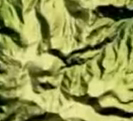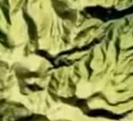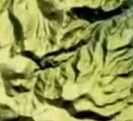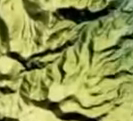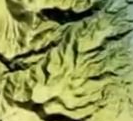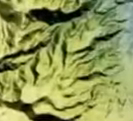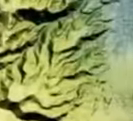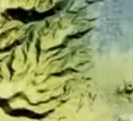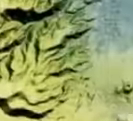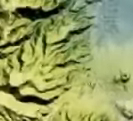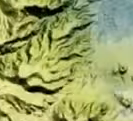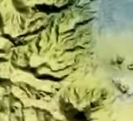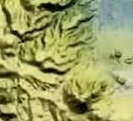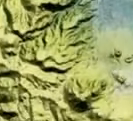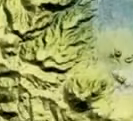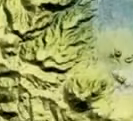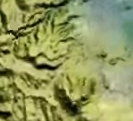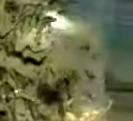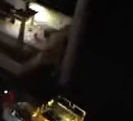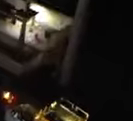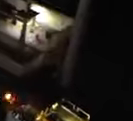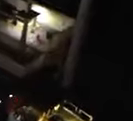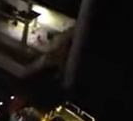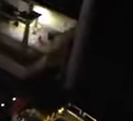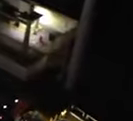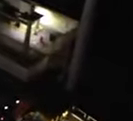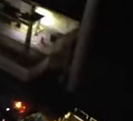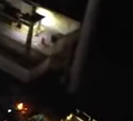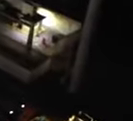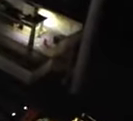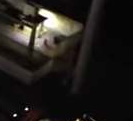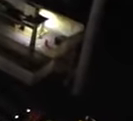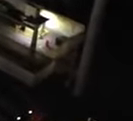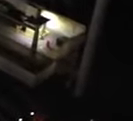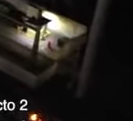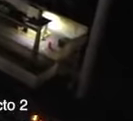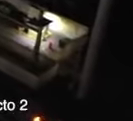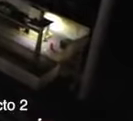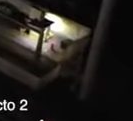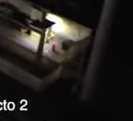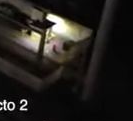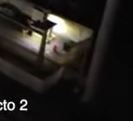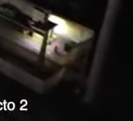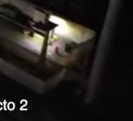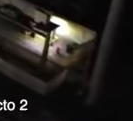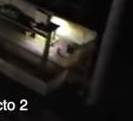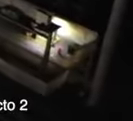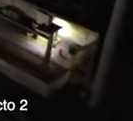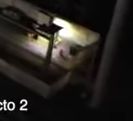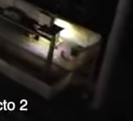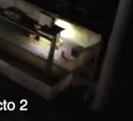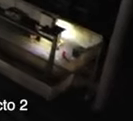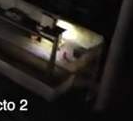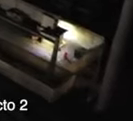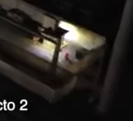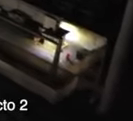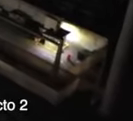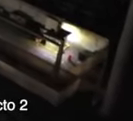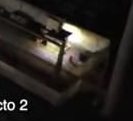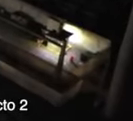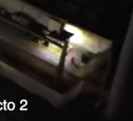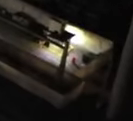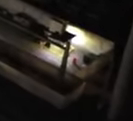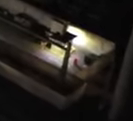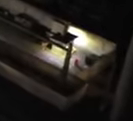la fecha 99.8%. Acometida eléctrica. se realizó el montaje de dos marcos metálicos sobre el